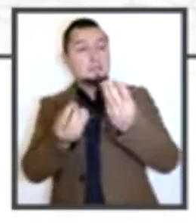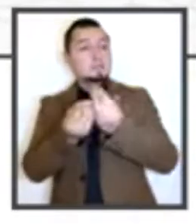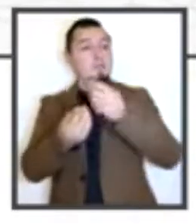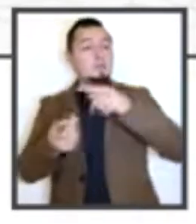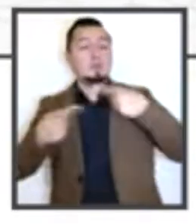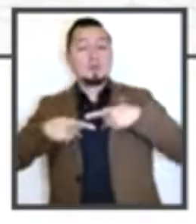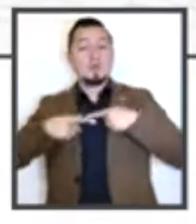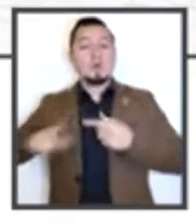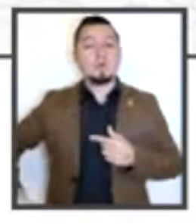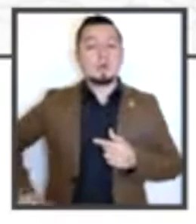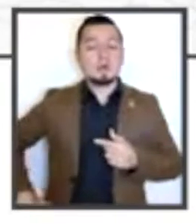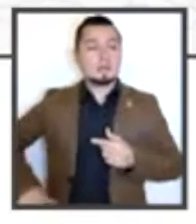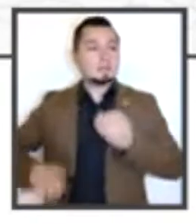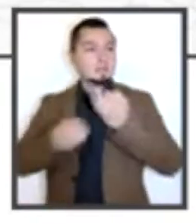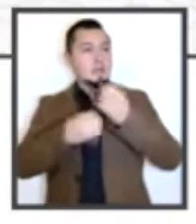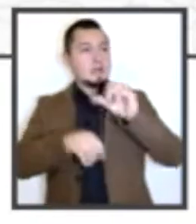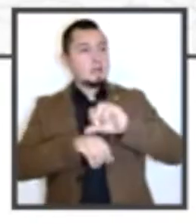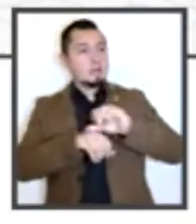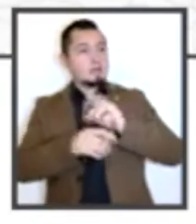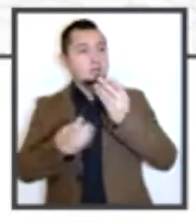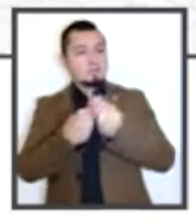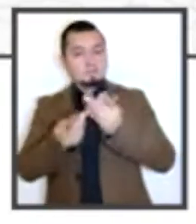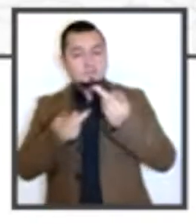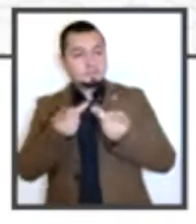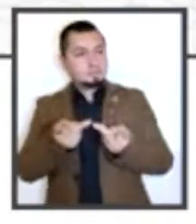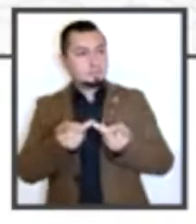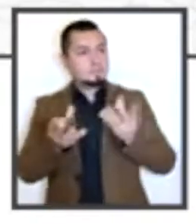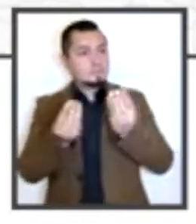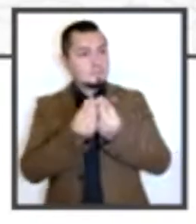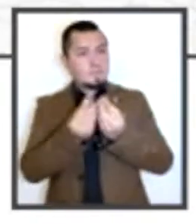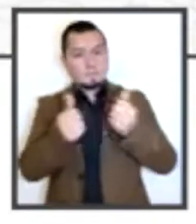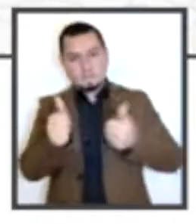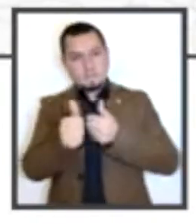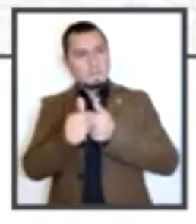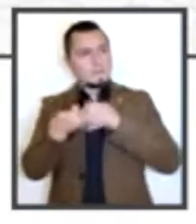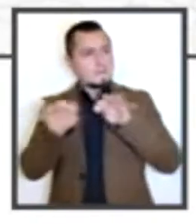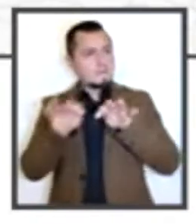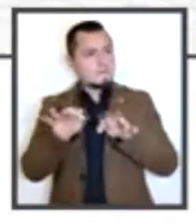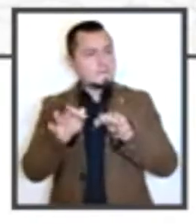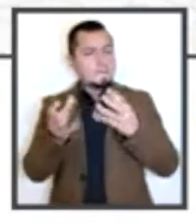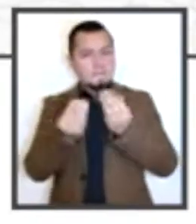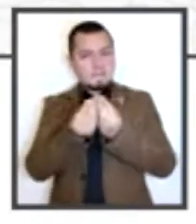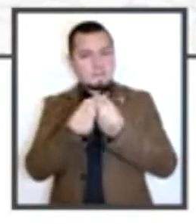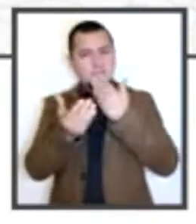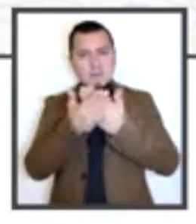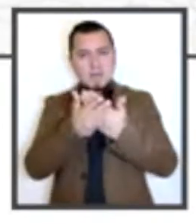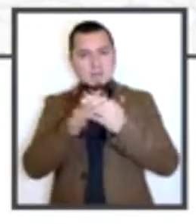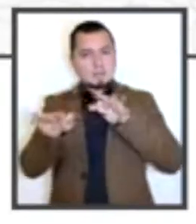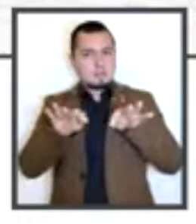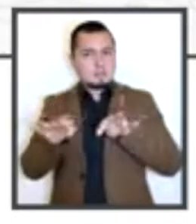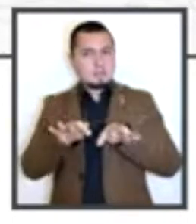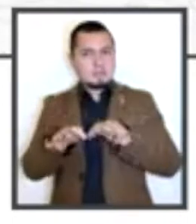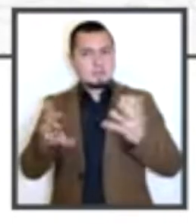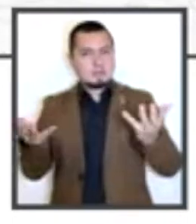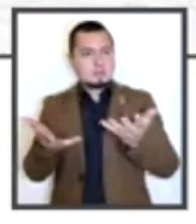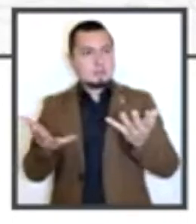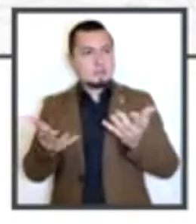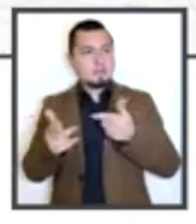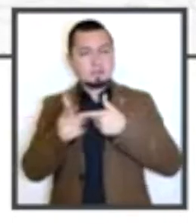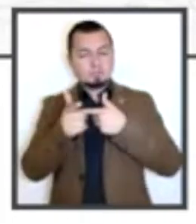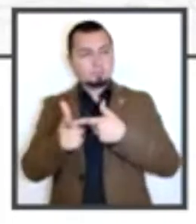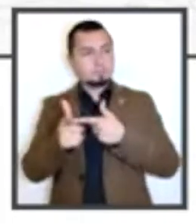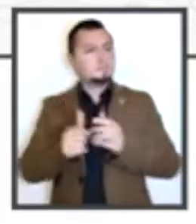al gobernador del estado de Jalisco, el ingeniero Enrique Alfaro, por todo el respaldo y por toda la colaboración que hemos